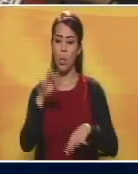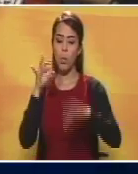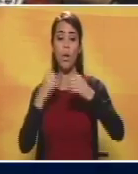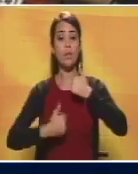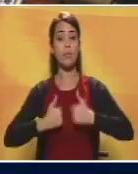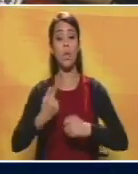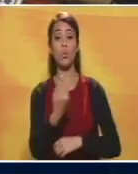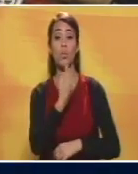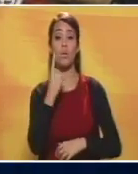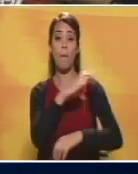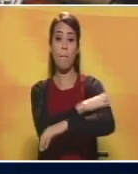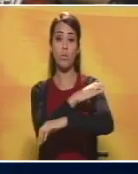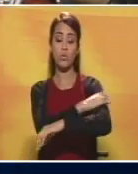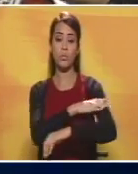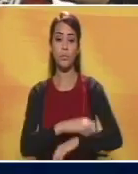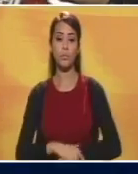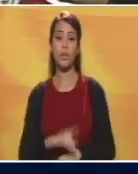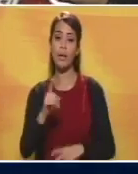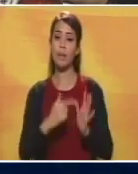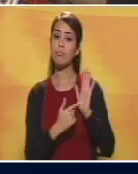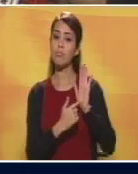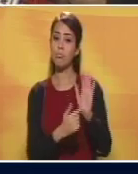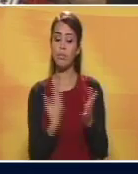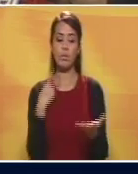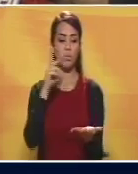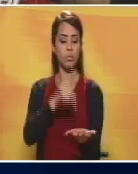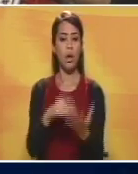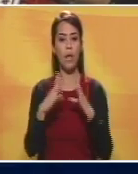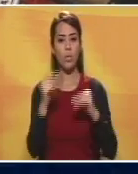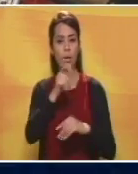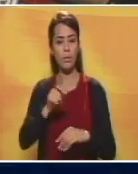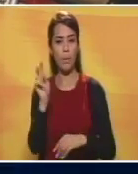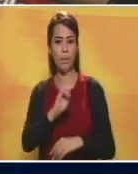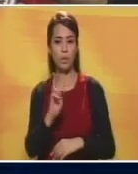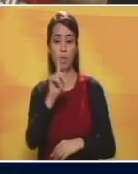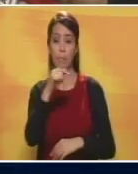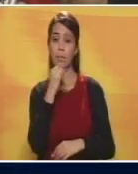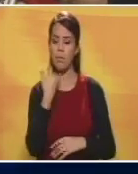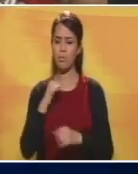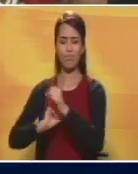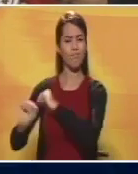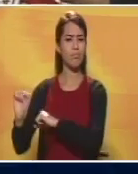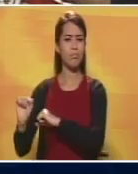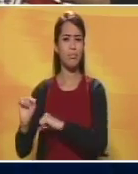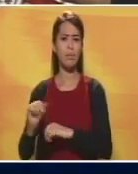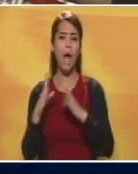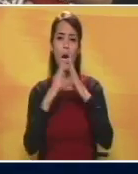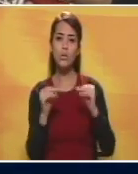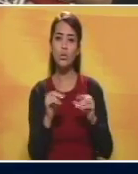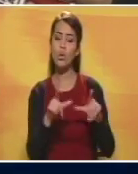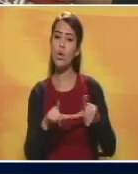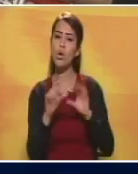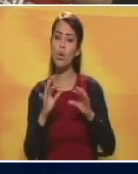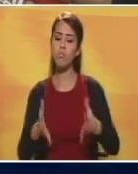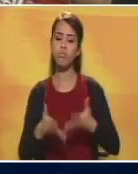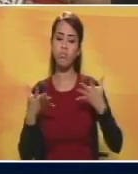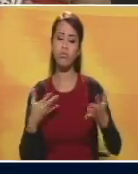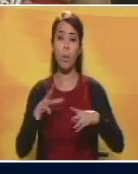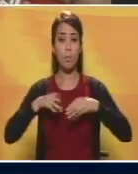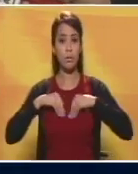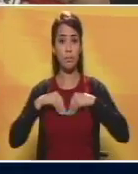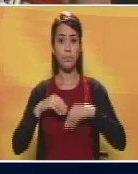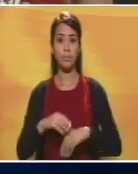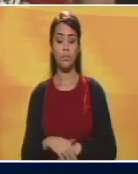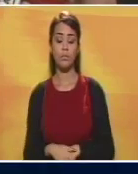candidato unitario de oposición que represente a todos los venezolanos y a su vez reiteró su rechazo a todos esos sectores que promueven la